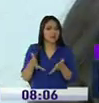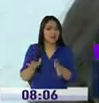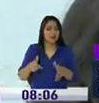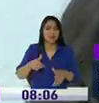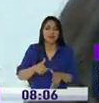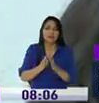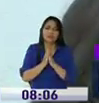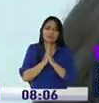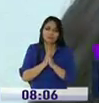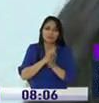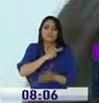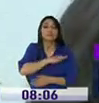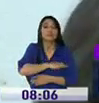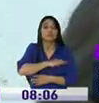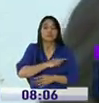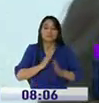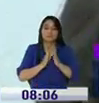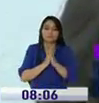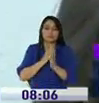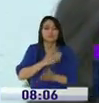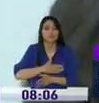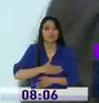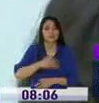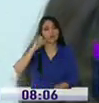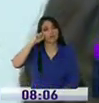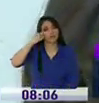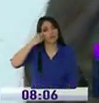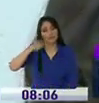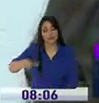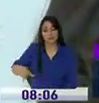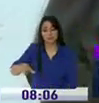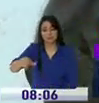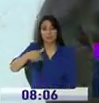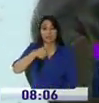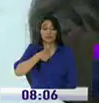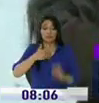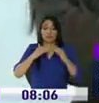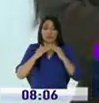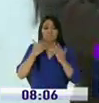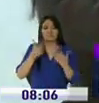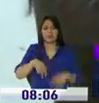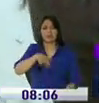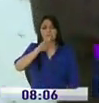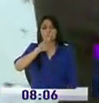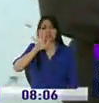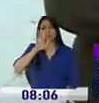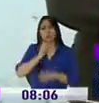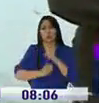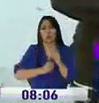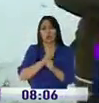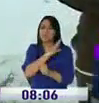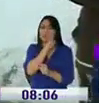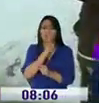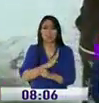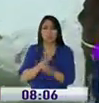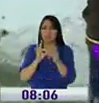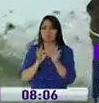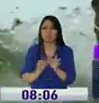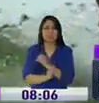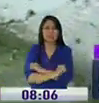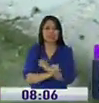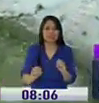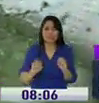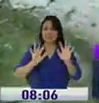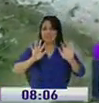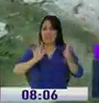es al municipio que por favor se acuerde de este pasaje. Yo ya vivo aquí como 25 años y nunca han venido a nadie a hacer nada acá.